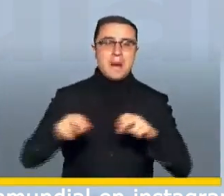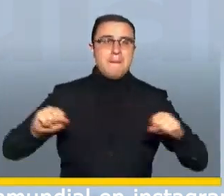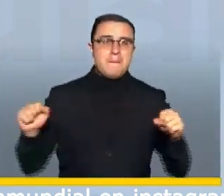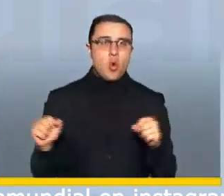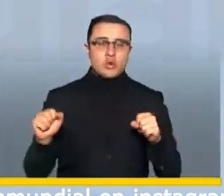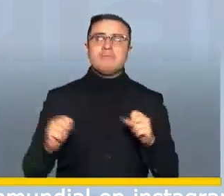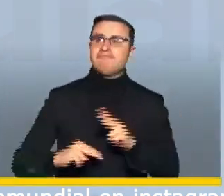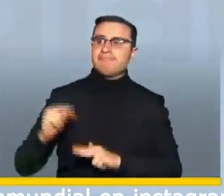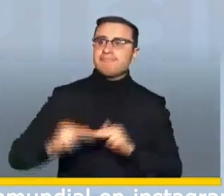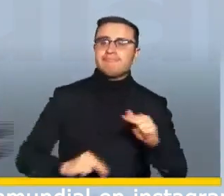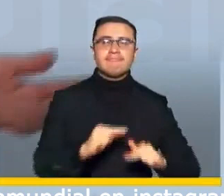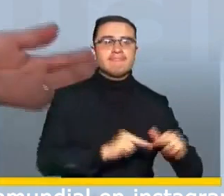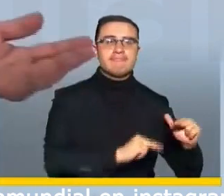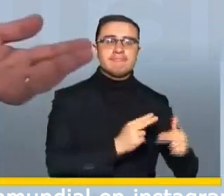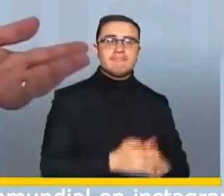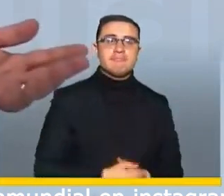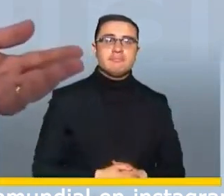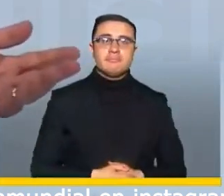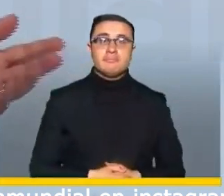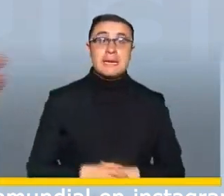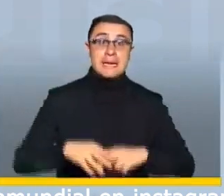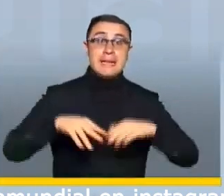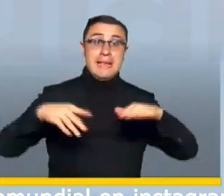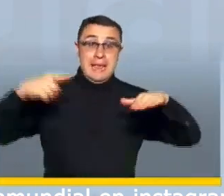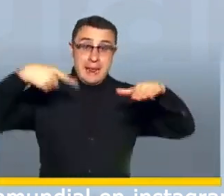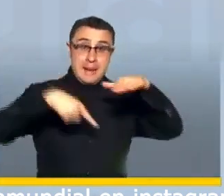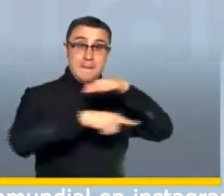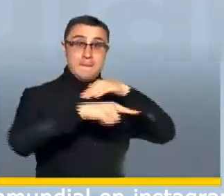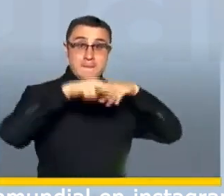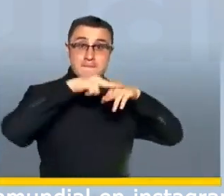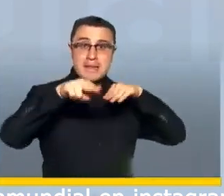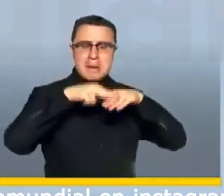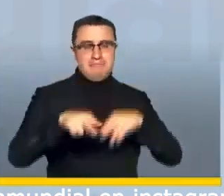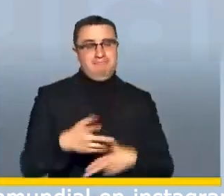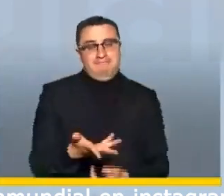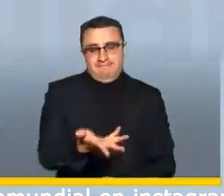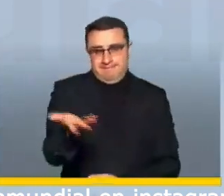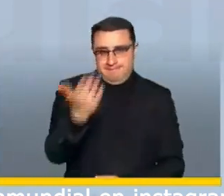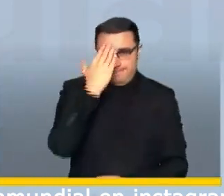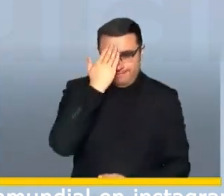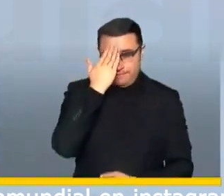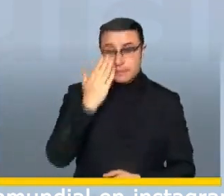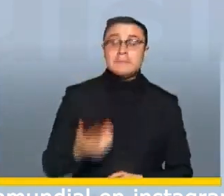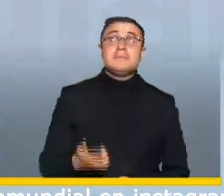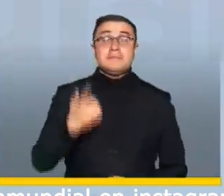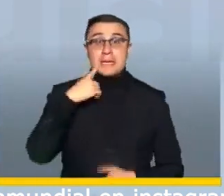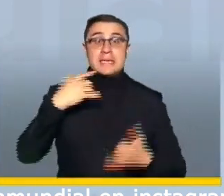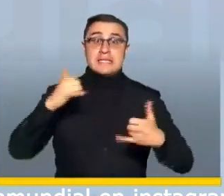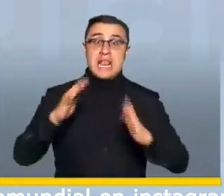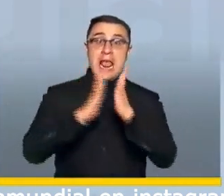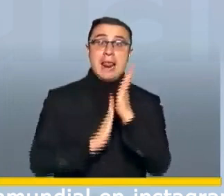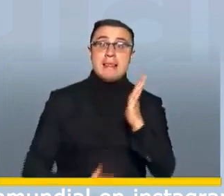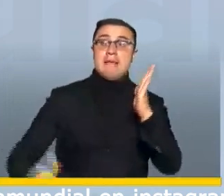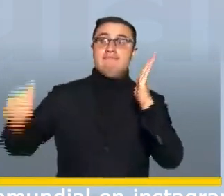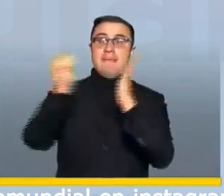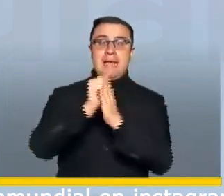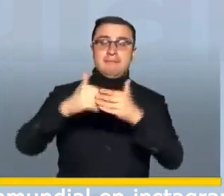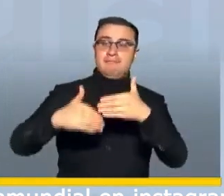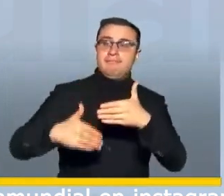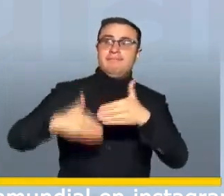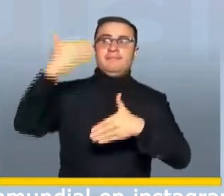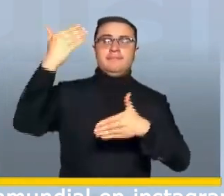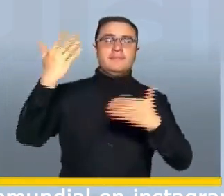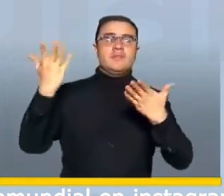Bogotá, y el metro, pues ni hablemos. En donde logramos el acta de inicio, que fue